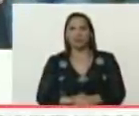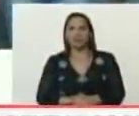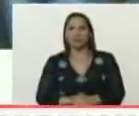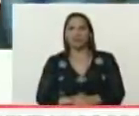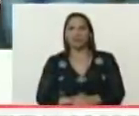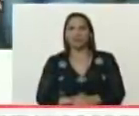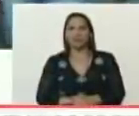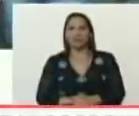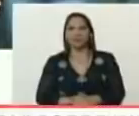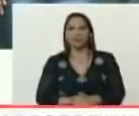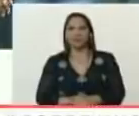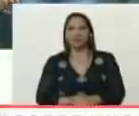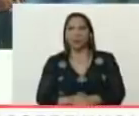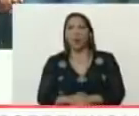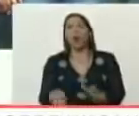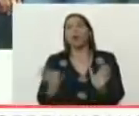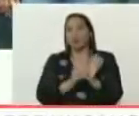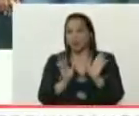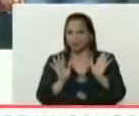¿Un chance más?